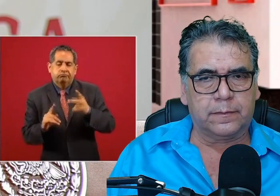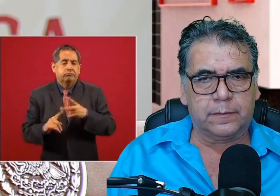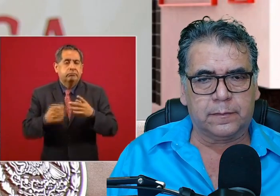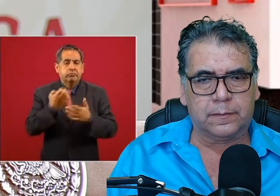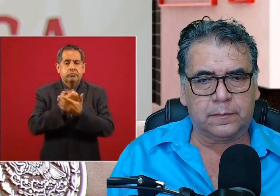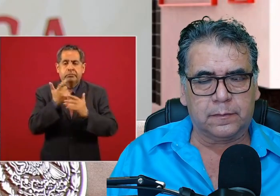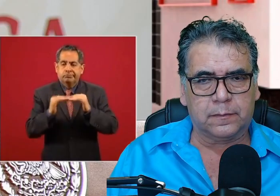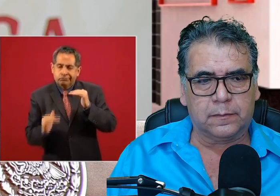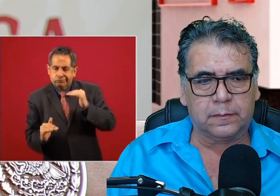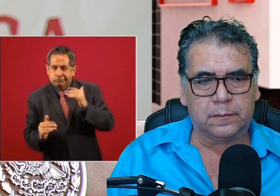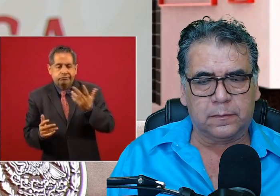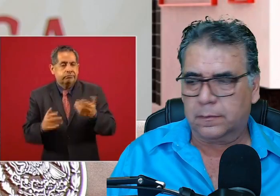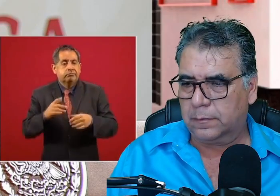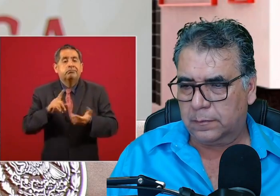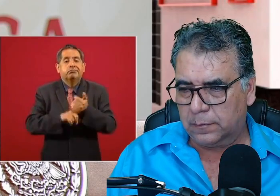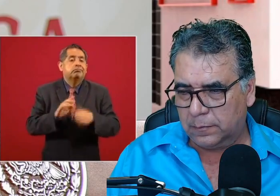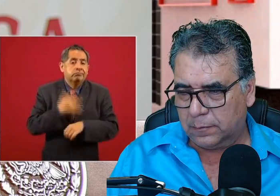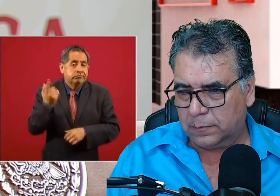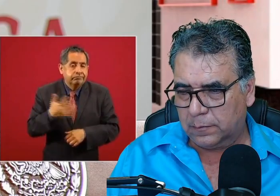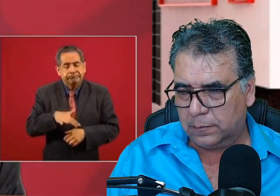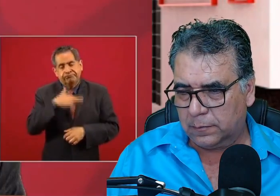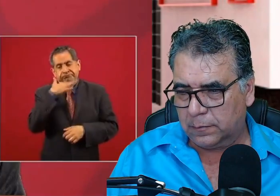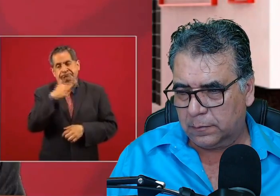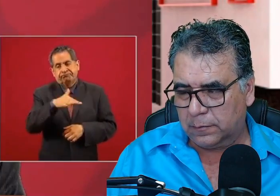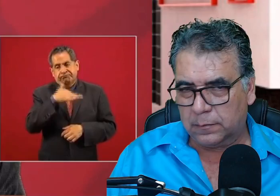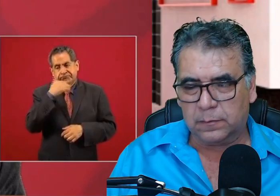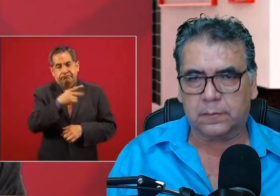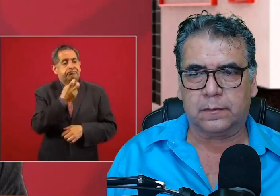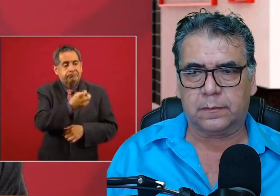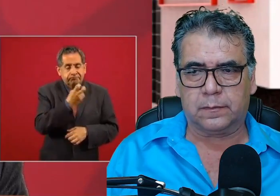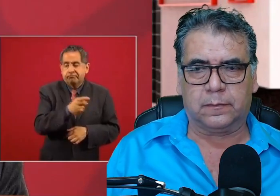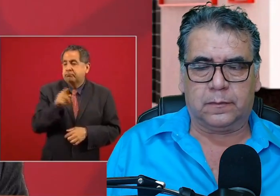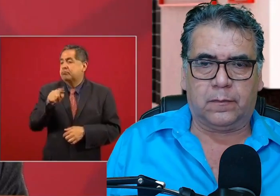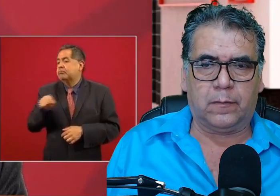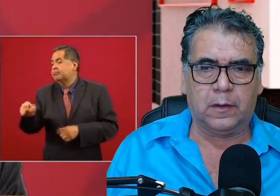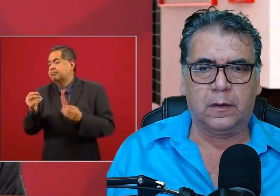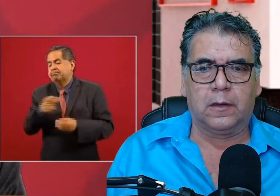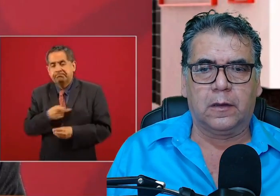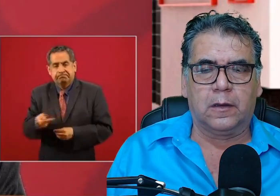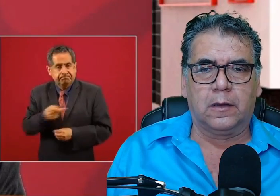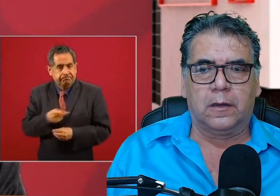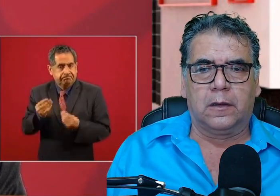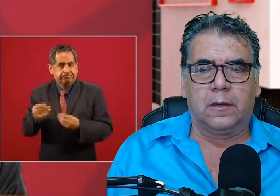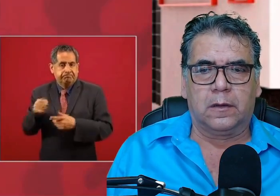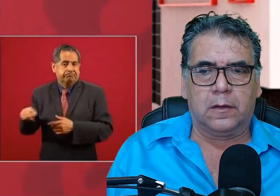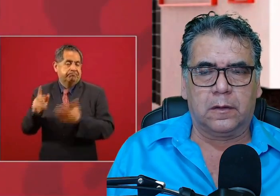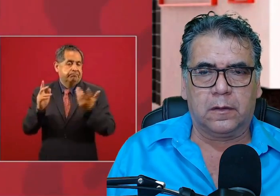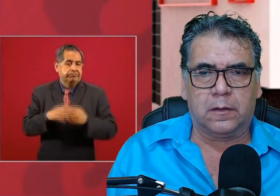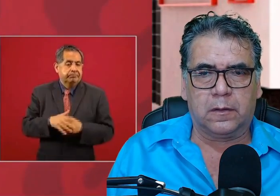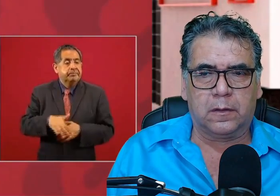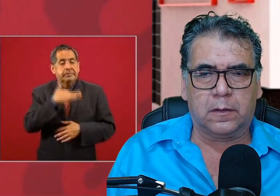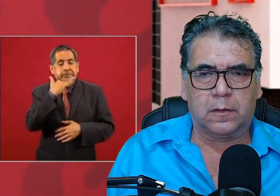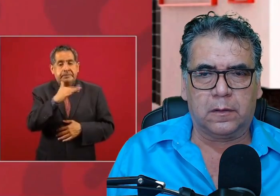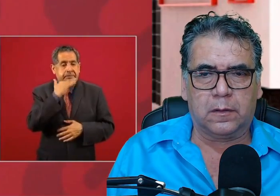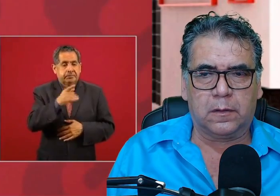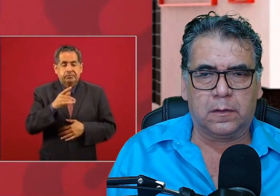económica. Por la corrupción hay pobreza, por la corrupción hay una